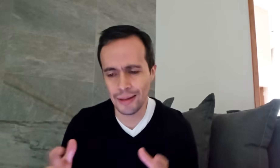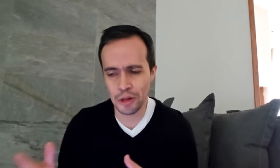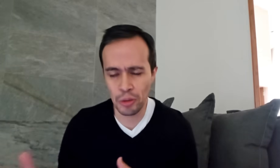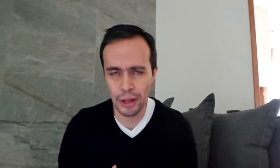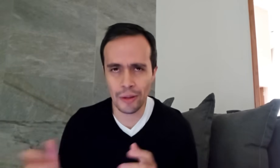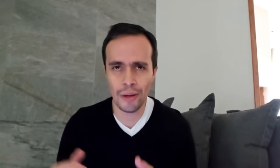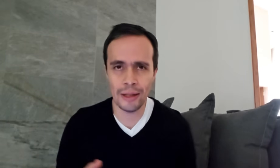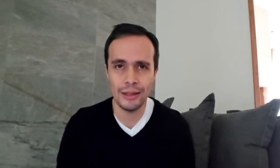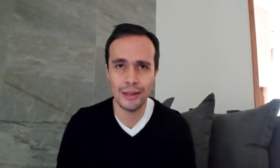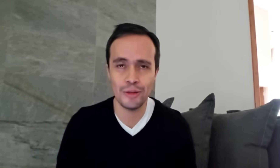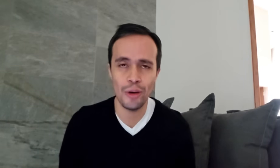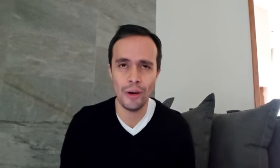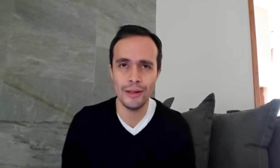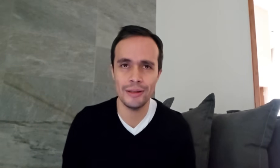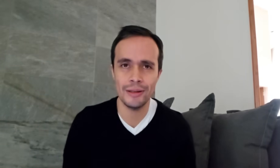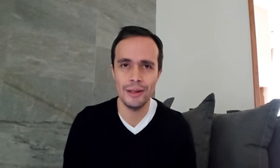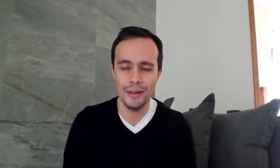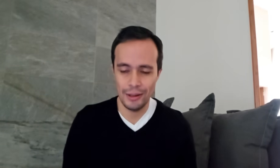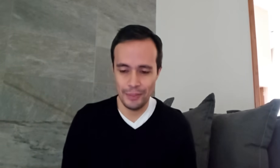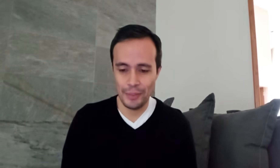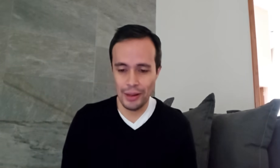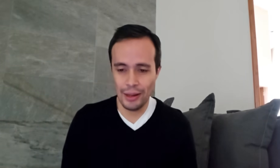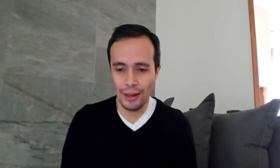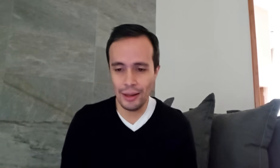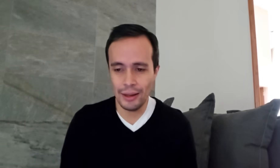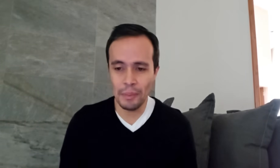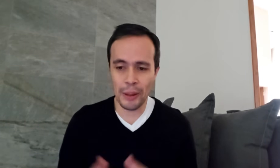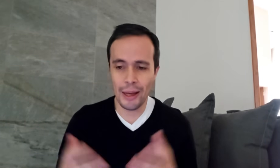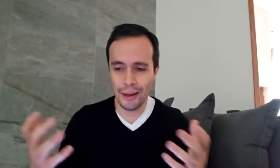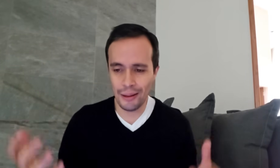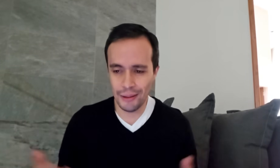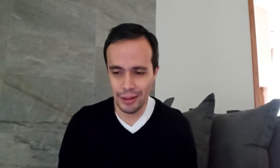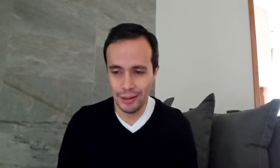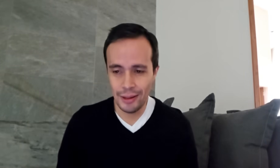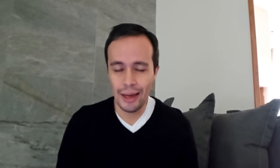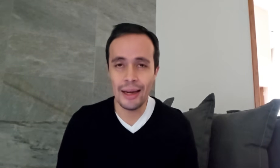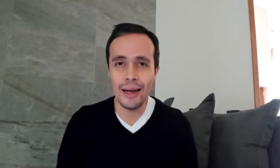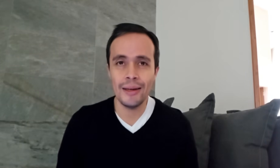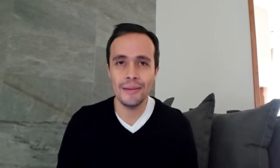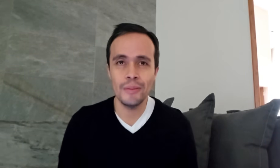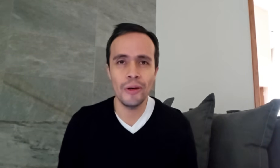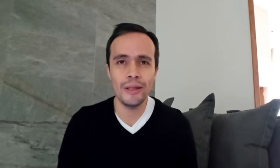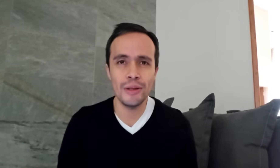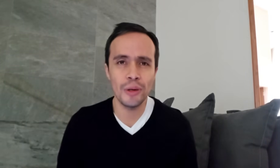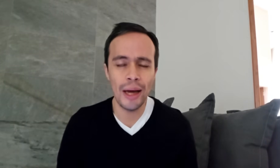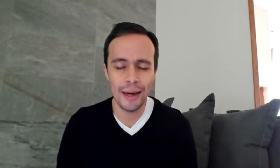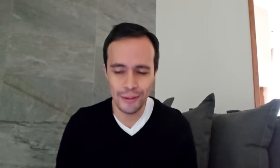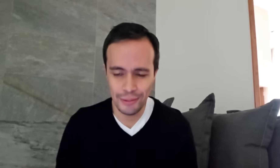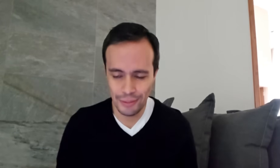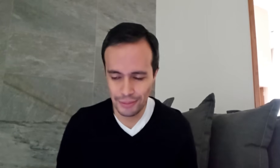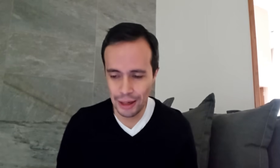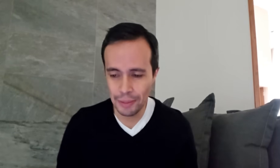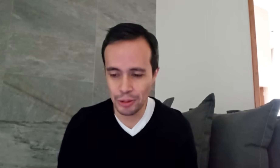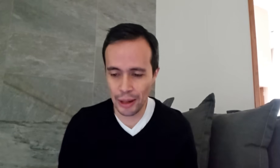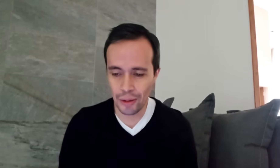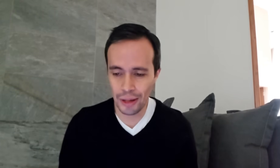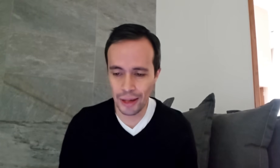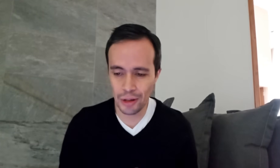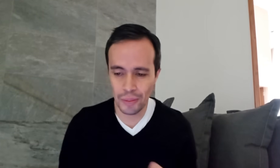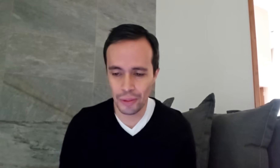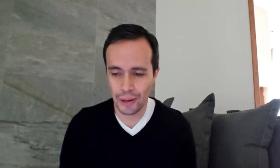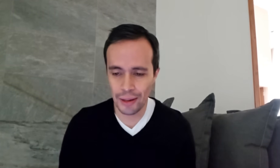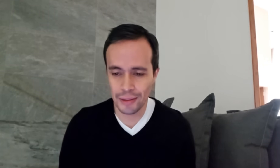es que están destruyendo las instituciones. Y el PRI era muy institucional, ¿no? Además,